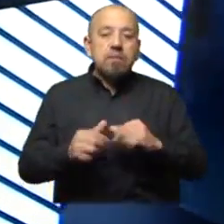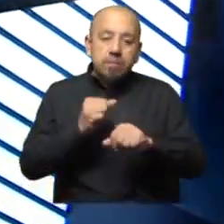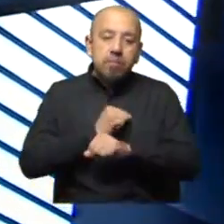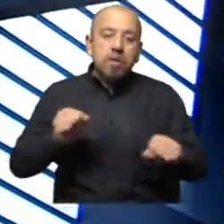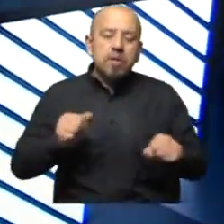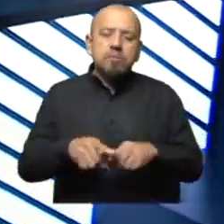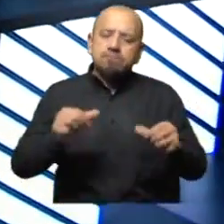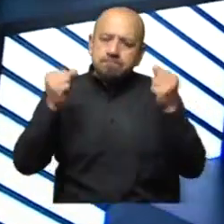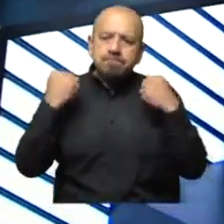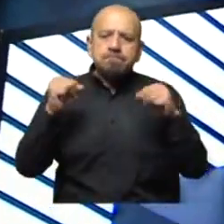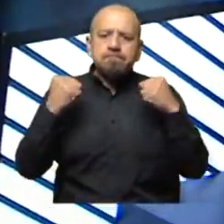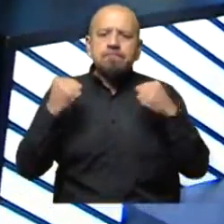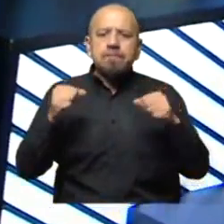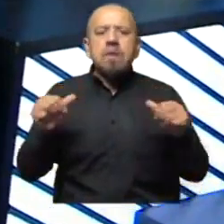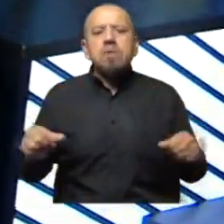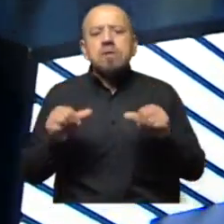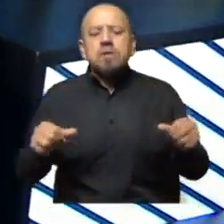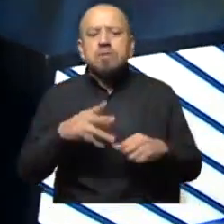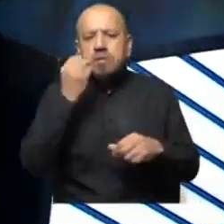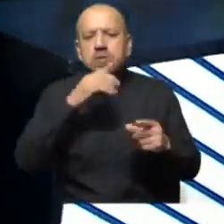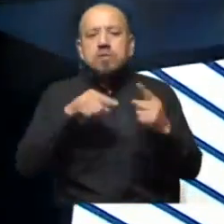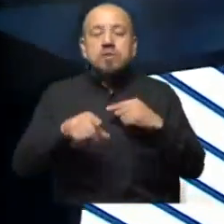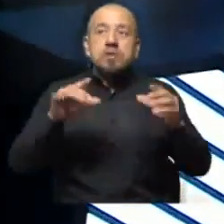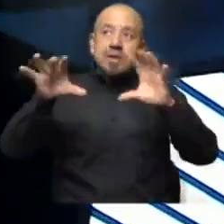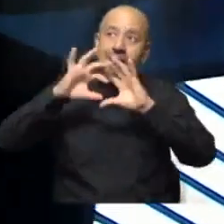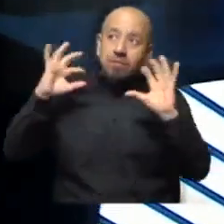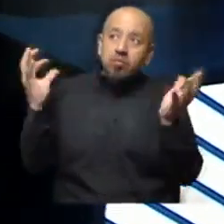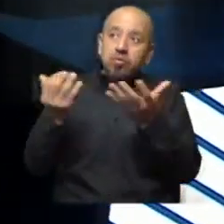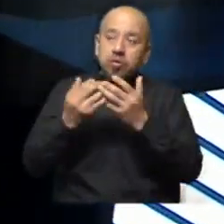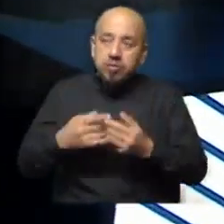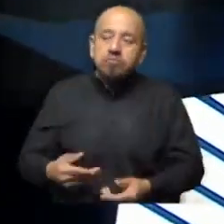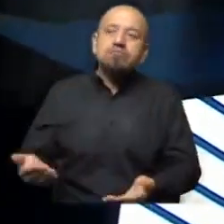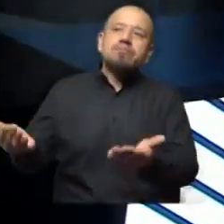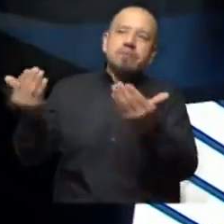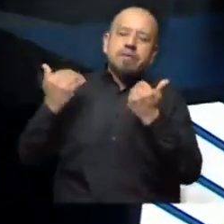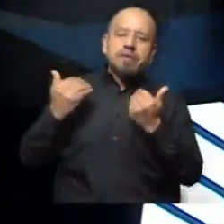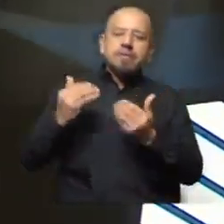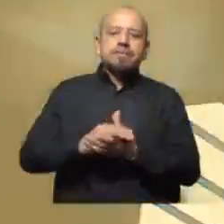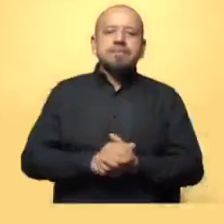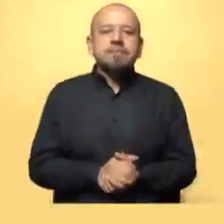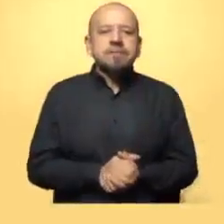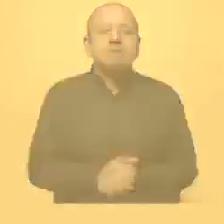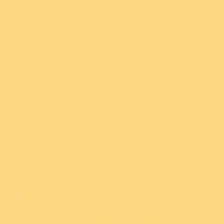cómo hacerlo mejor el mundo entero vendrá hacia vos